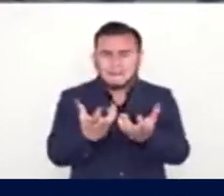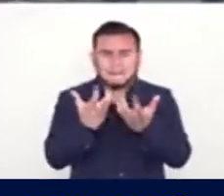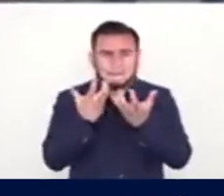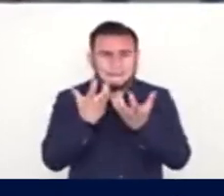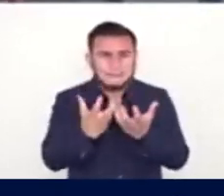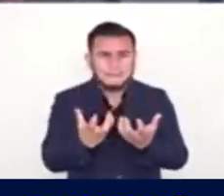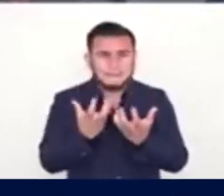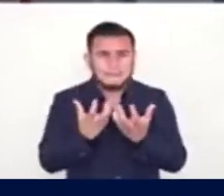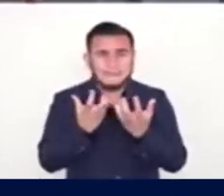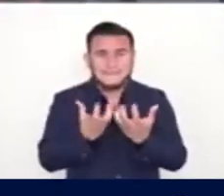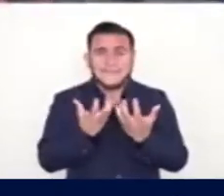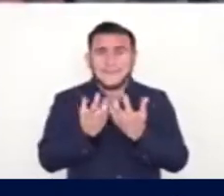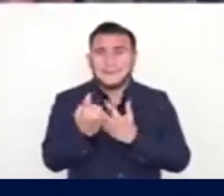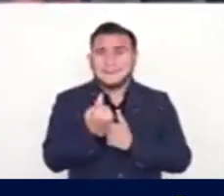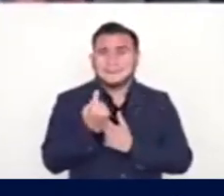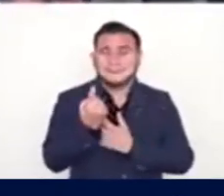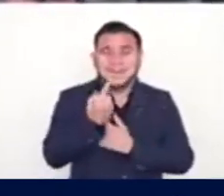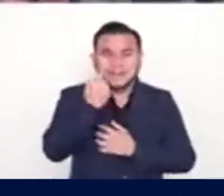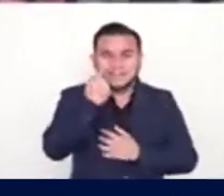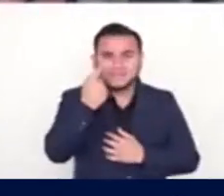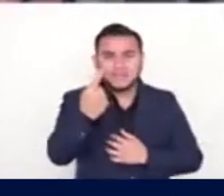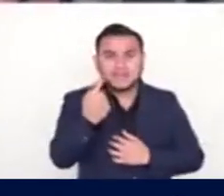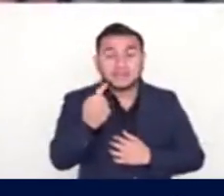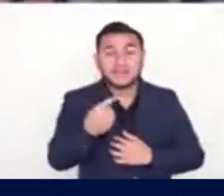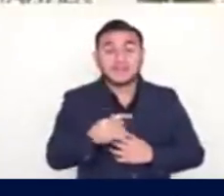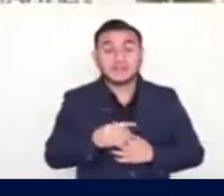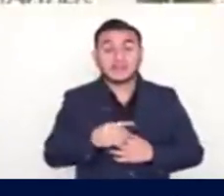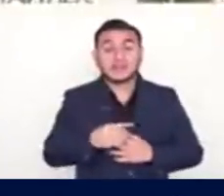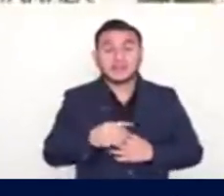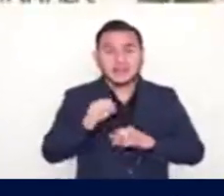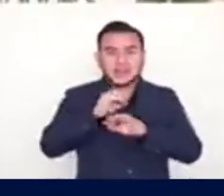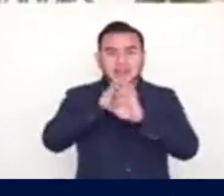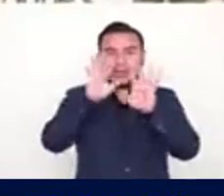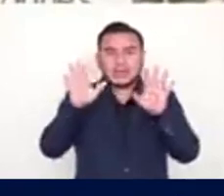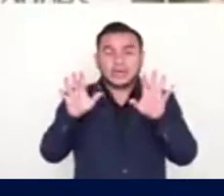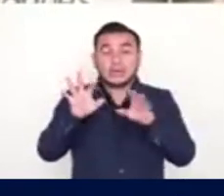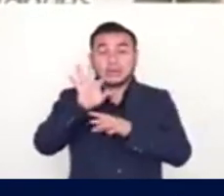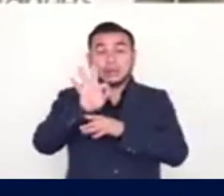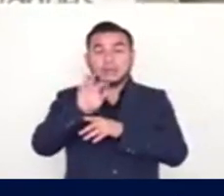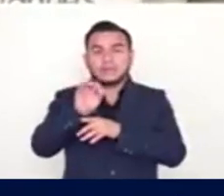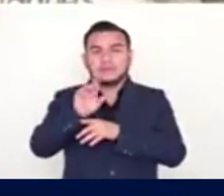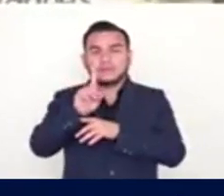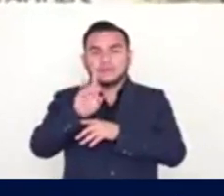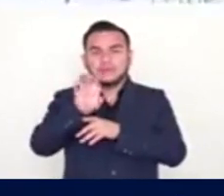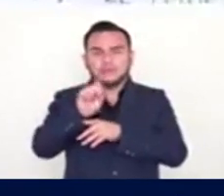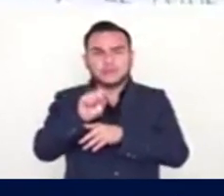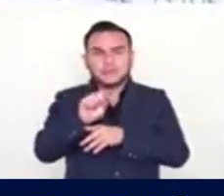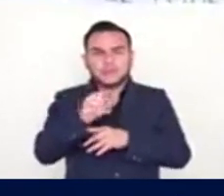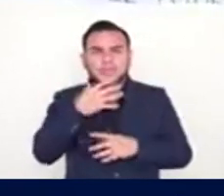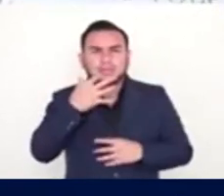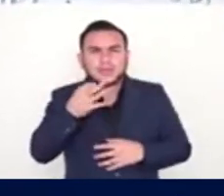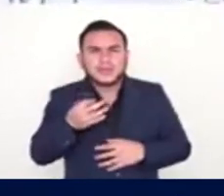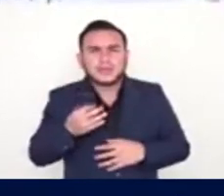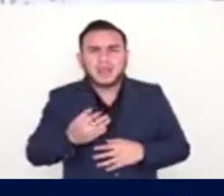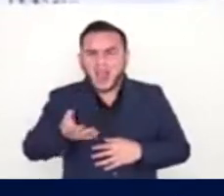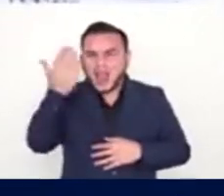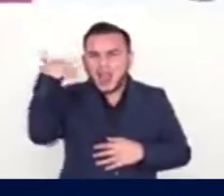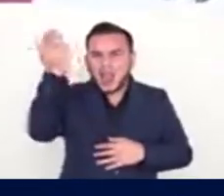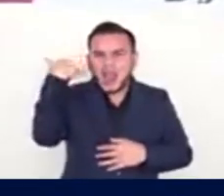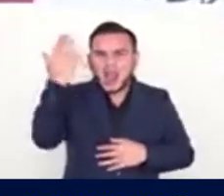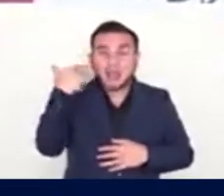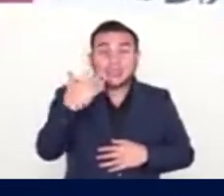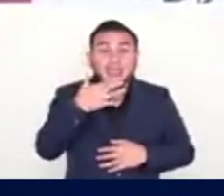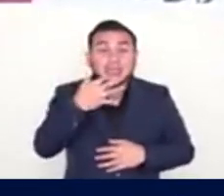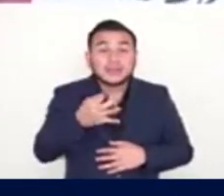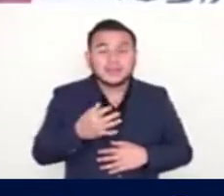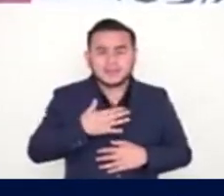veces se ve poquito, pero eran más gente, pues, y como pueden ver, ahí están, fode ya, y reclamando y todo.